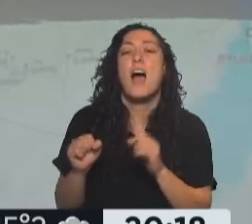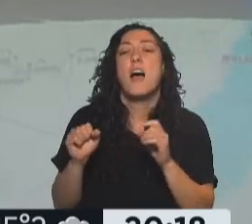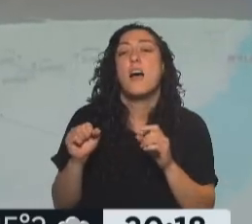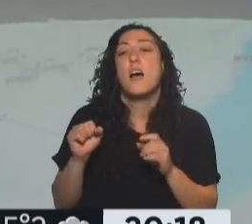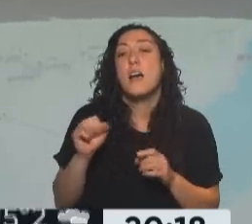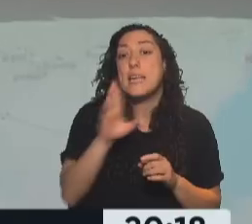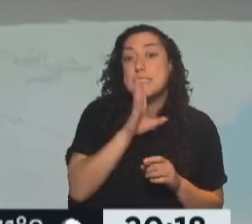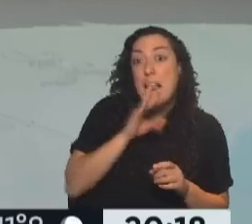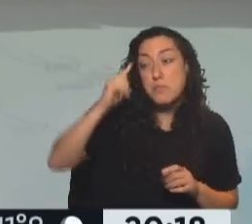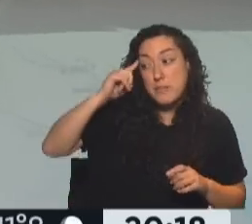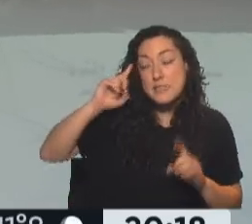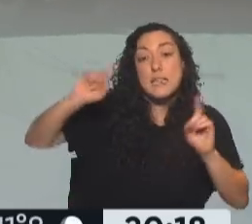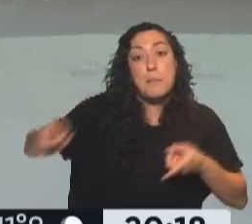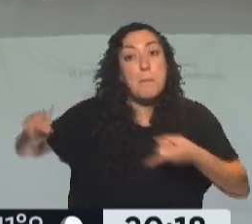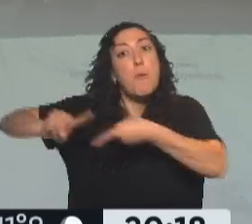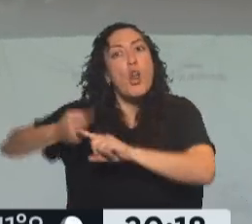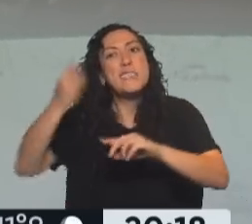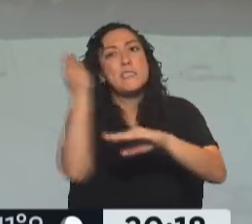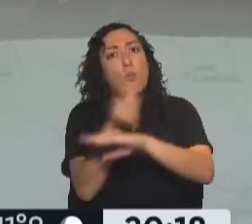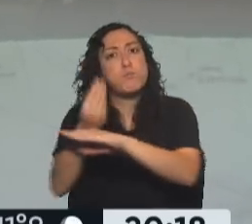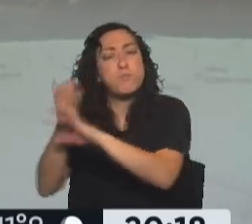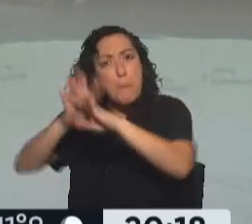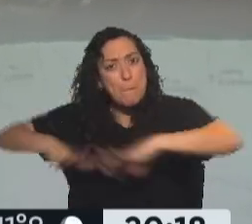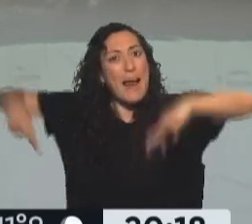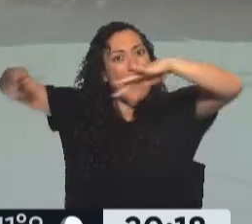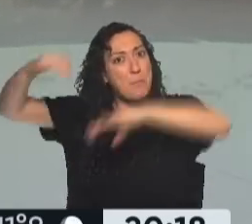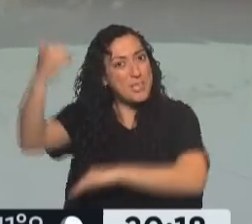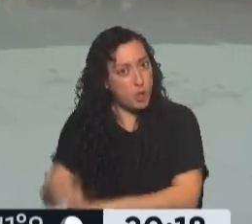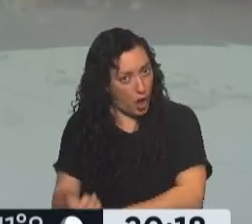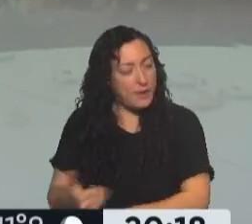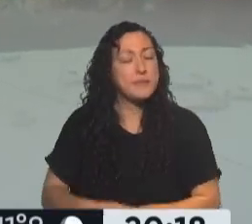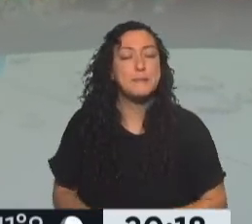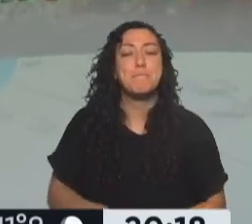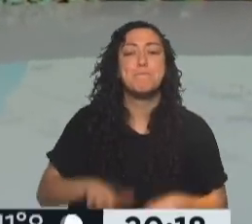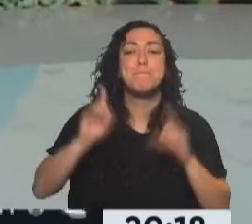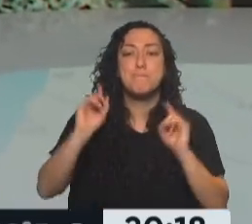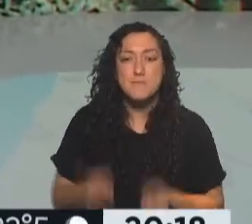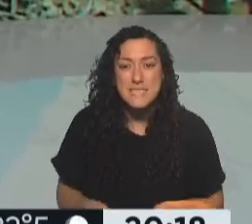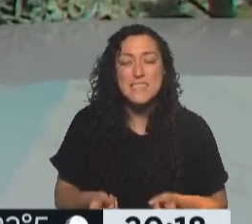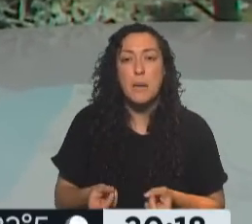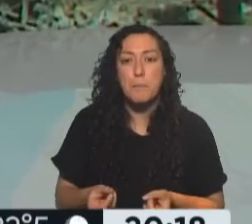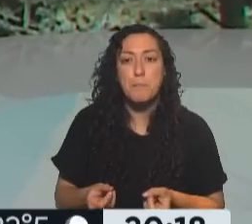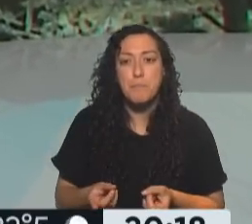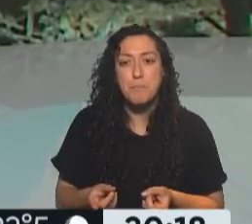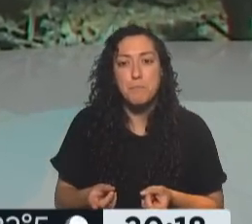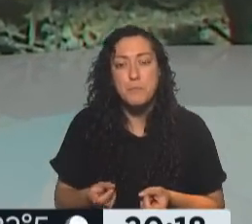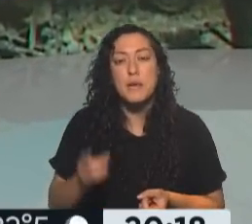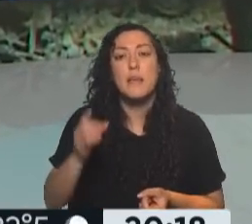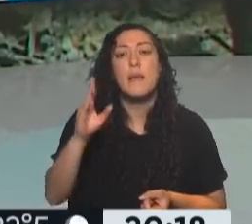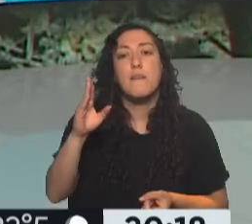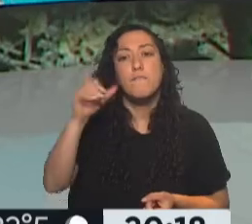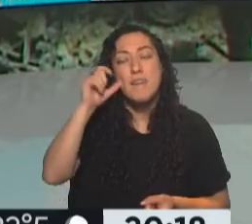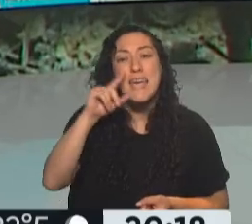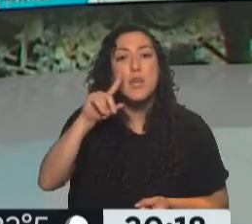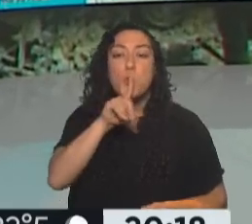brazo político y tiene representantes en el Parlamento libanés. Pero también atacaron en el sur de Beirut, la